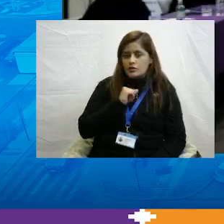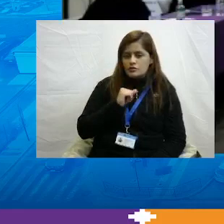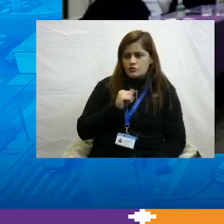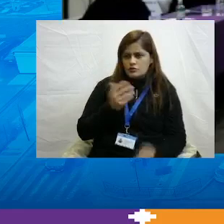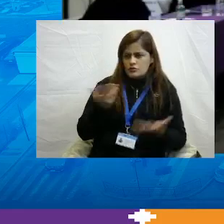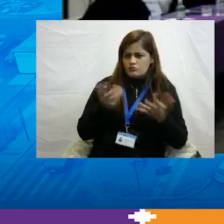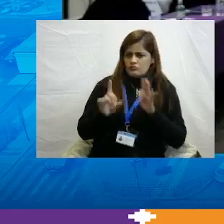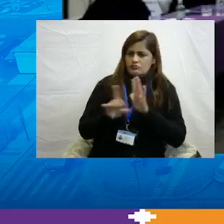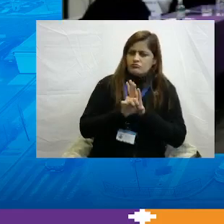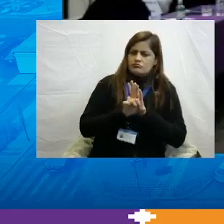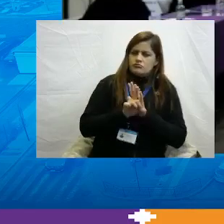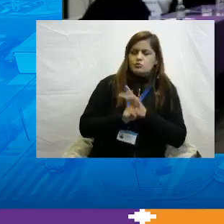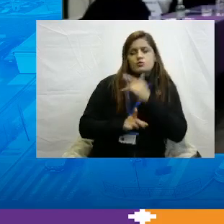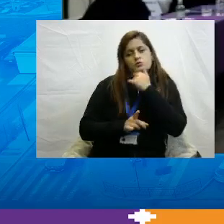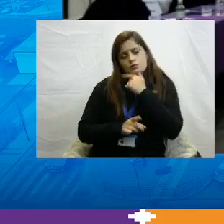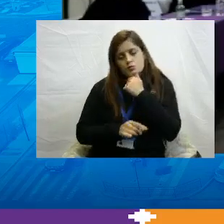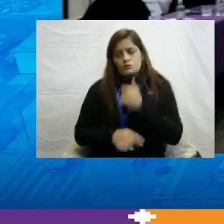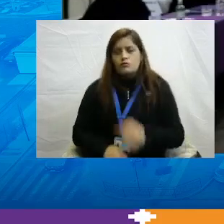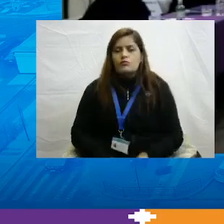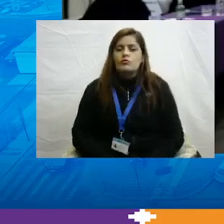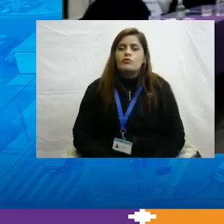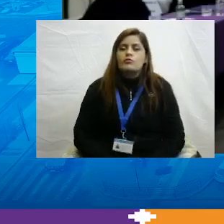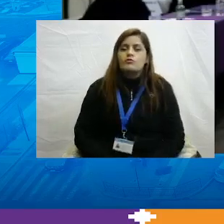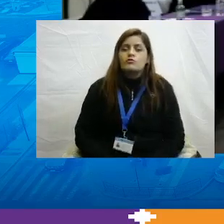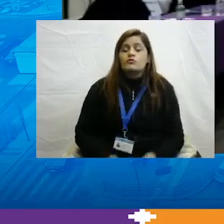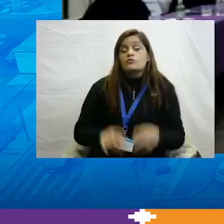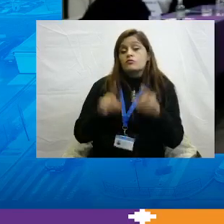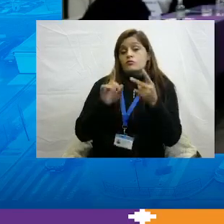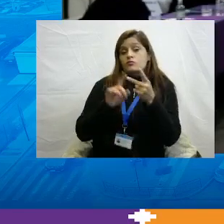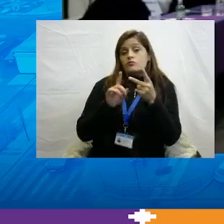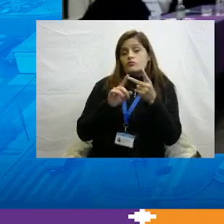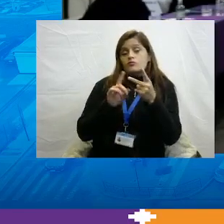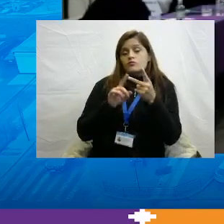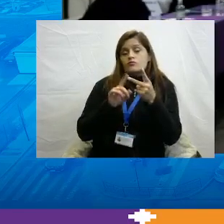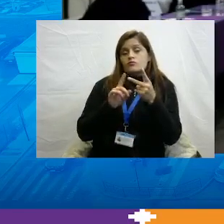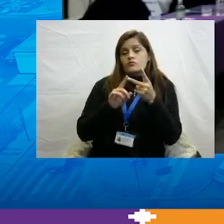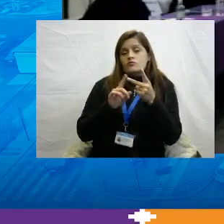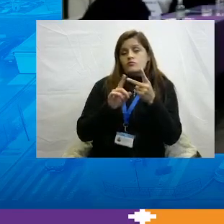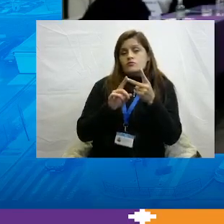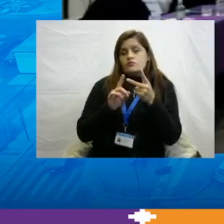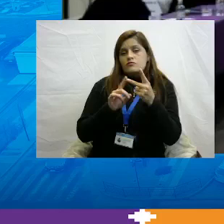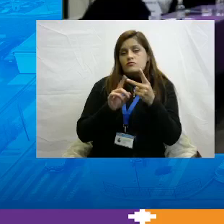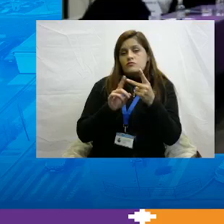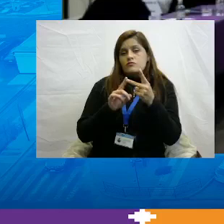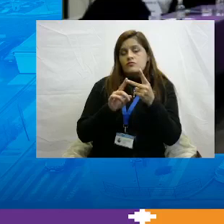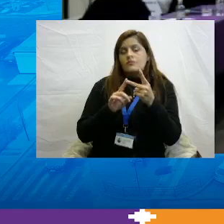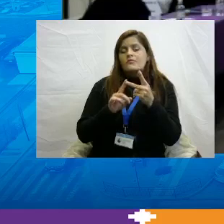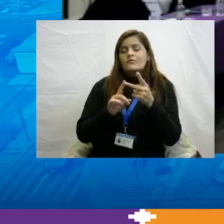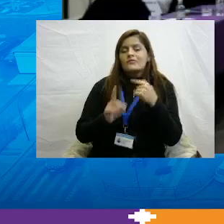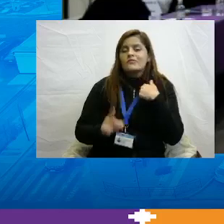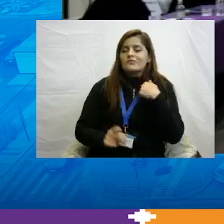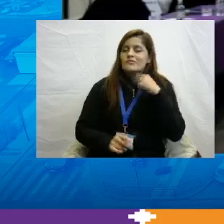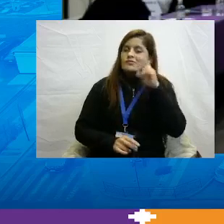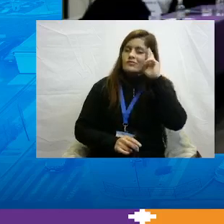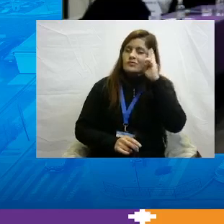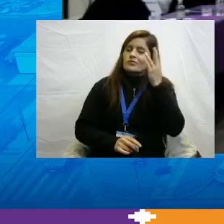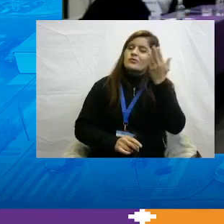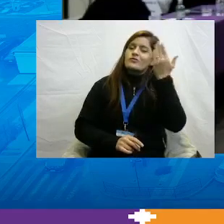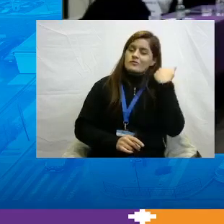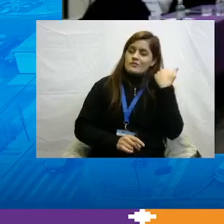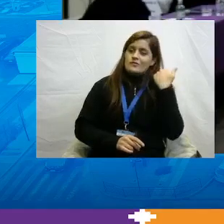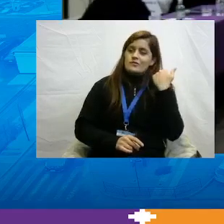caso? Eso por un lado. En segundo lugar, recuerdo, alcaldesa, que hace un tiempo